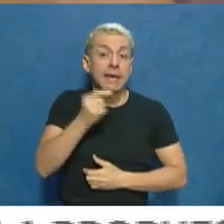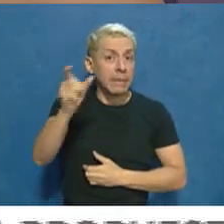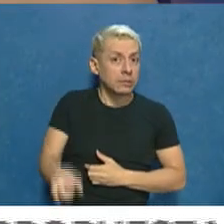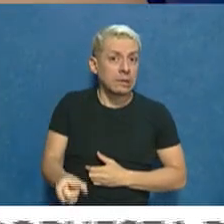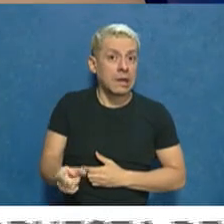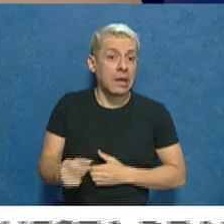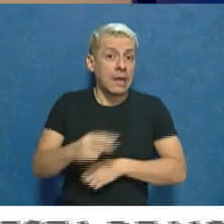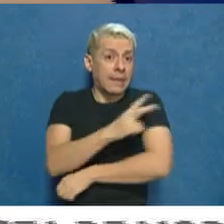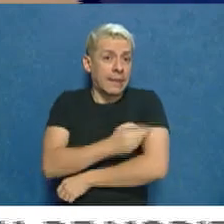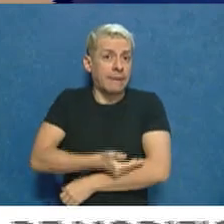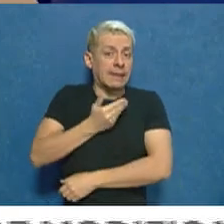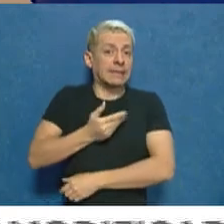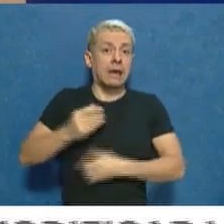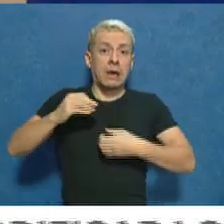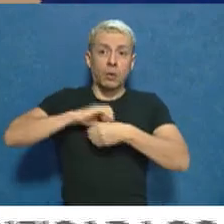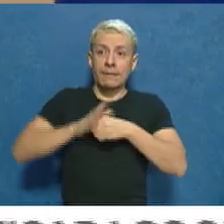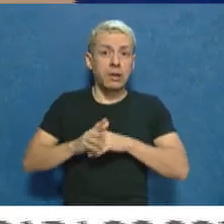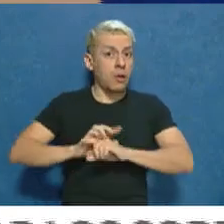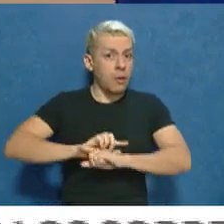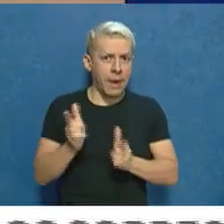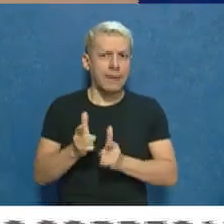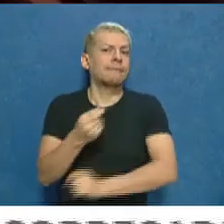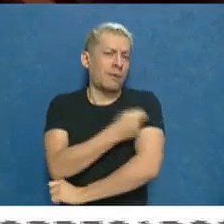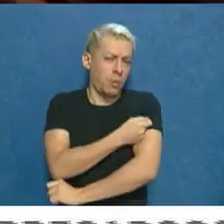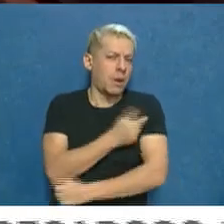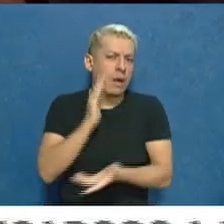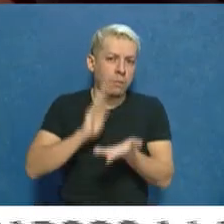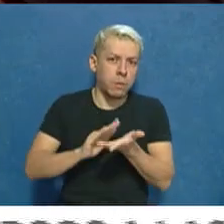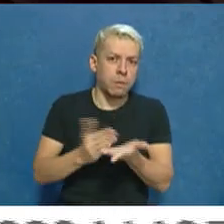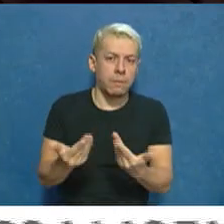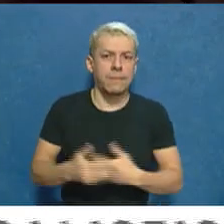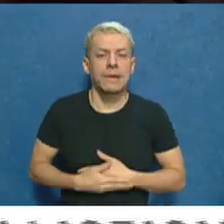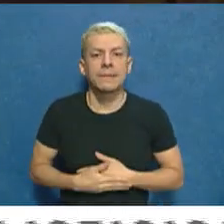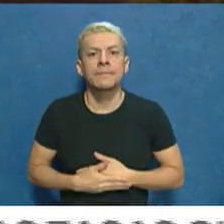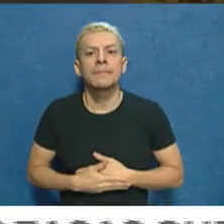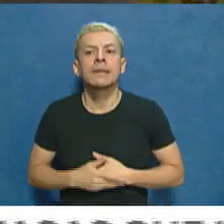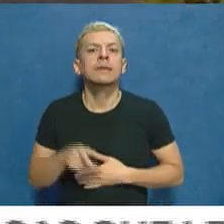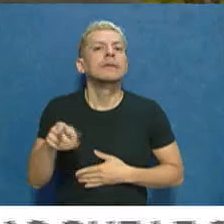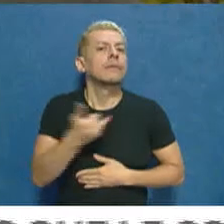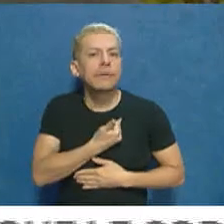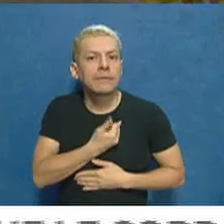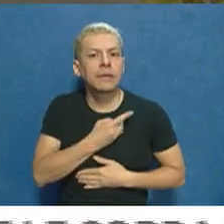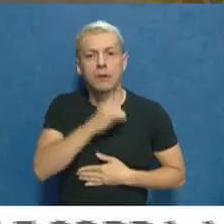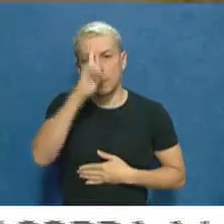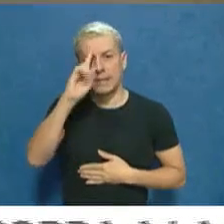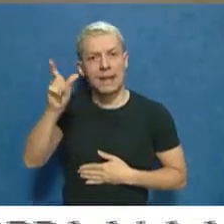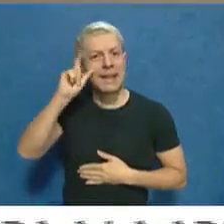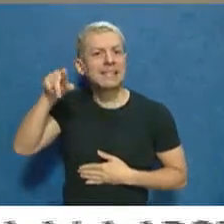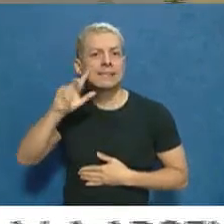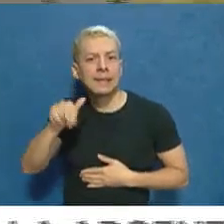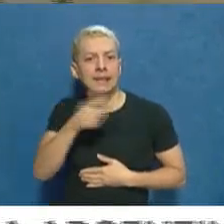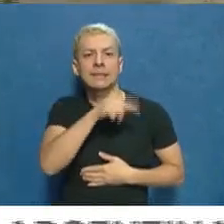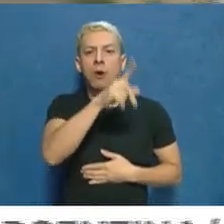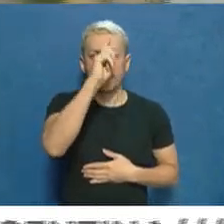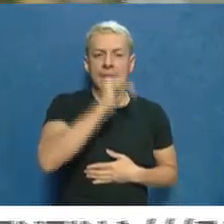no tiene anticuerpos de COVID, pueden aplicarse esta vacuna. Estos ensayos se hacen en el Hospital de Encinas y en el Hospital